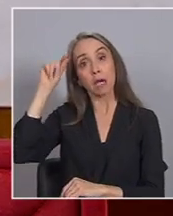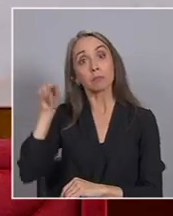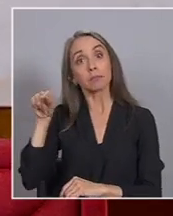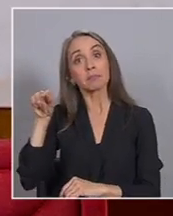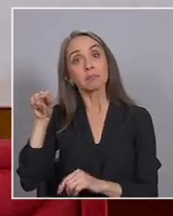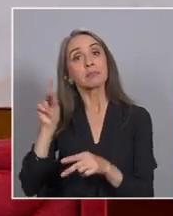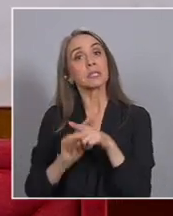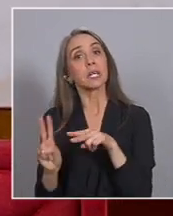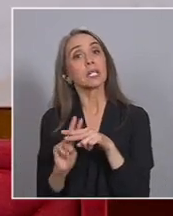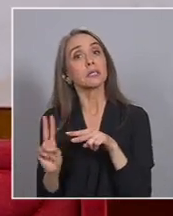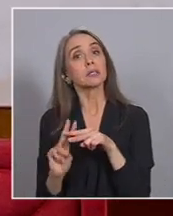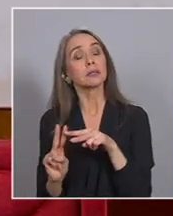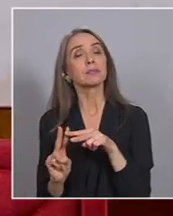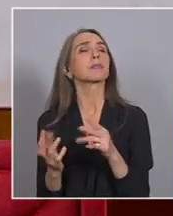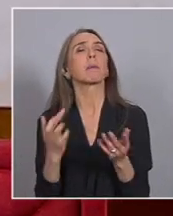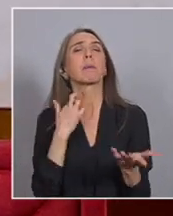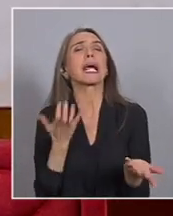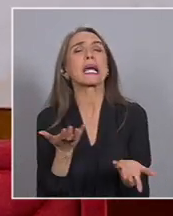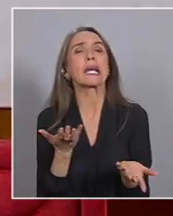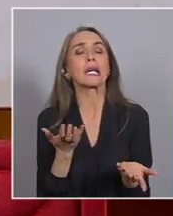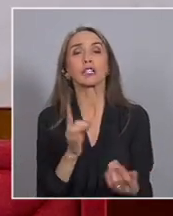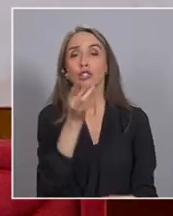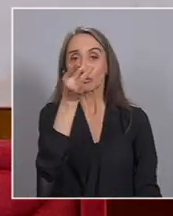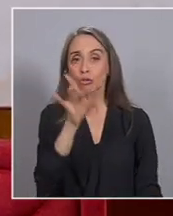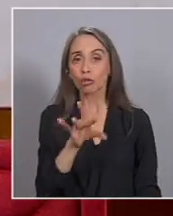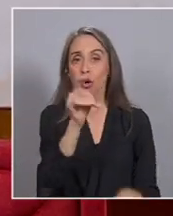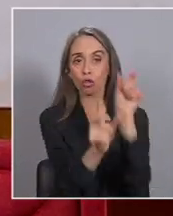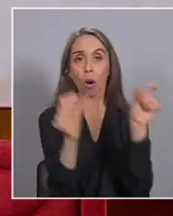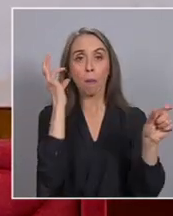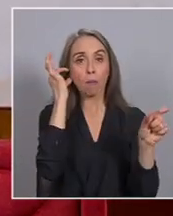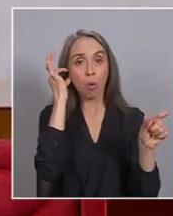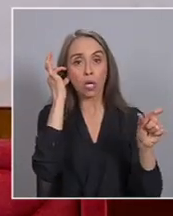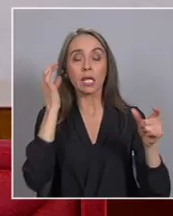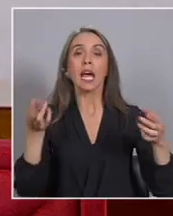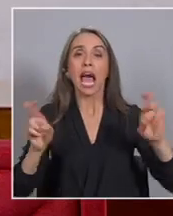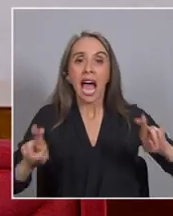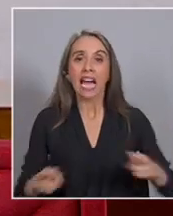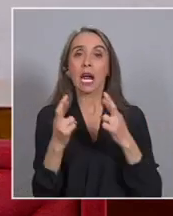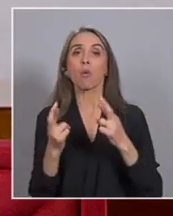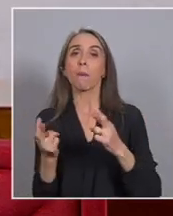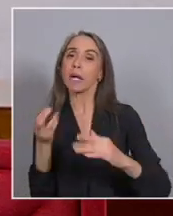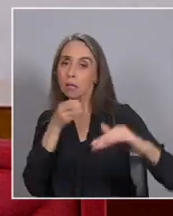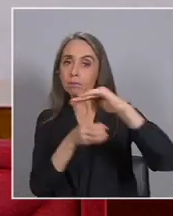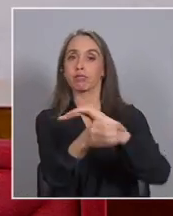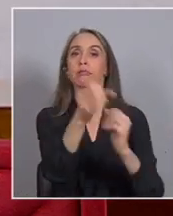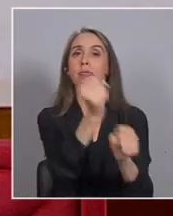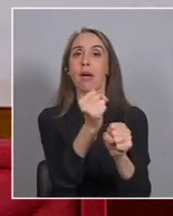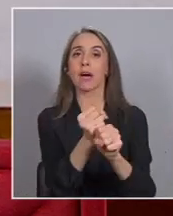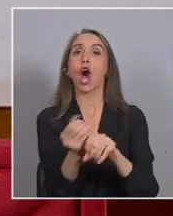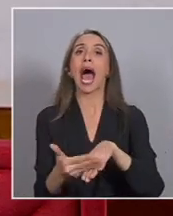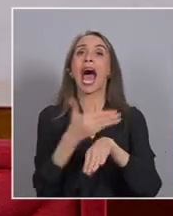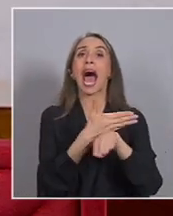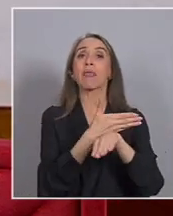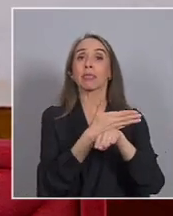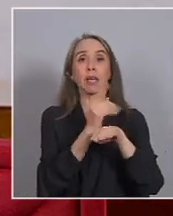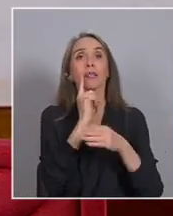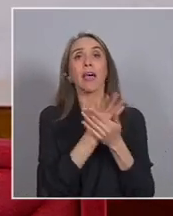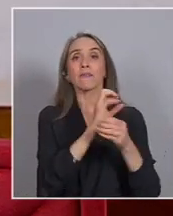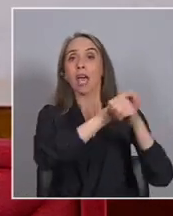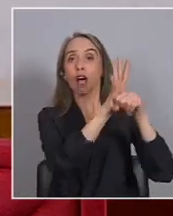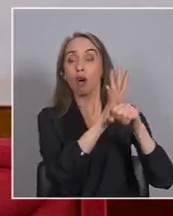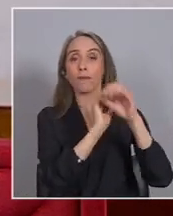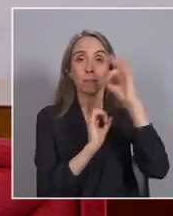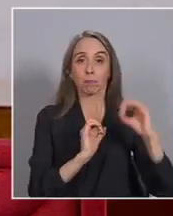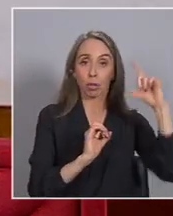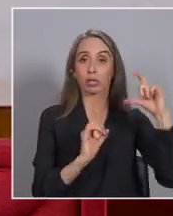se están tomando para que no solamente las mujeres recuperen la inserción laboral previa a la pandemia y avancen más allá, sino también